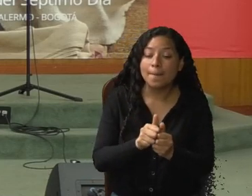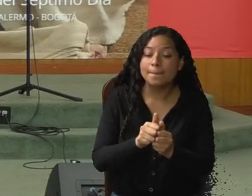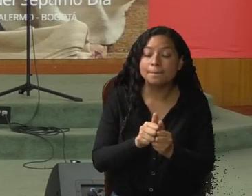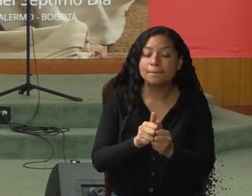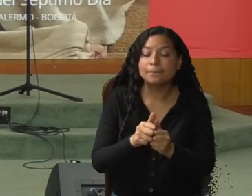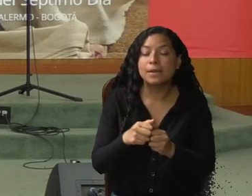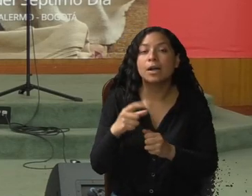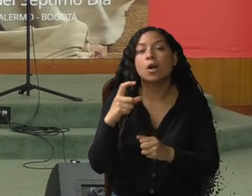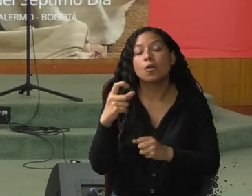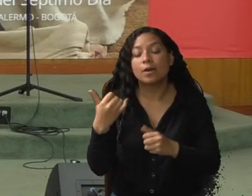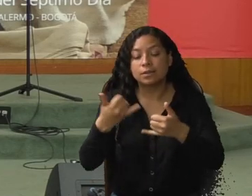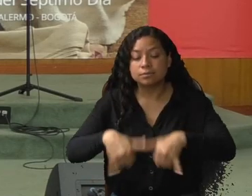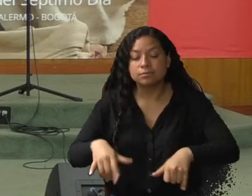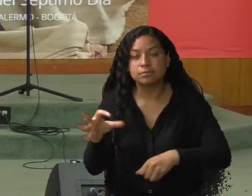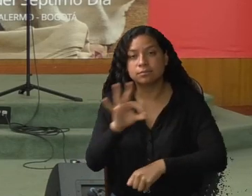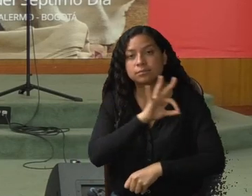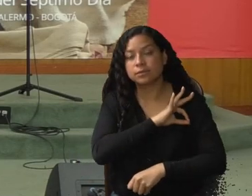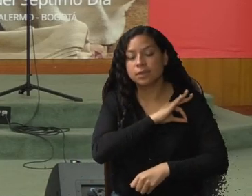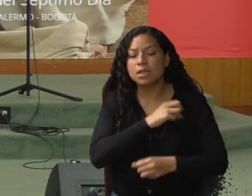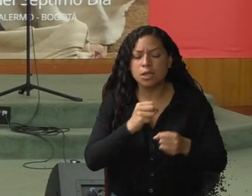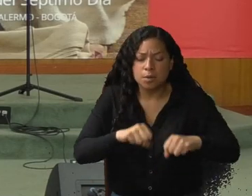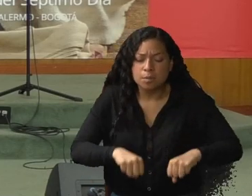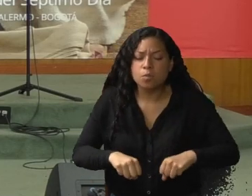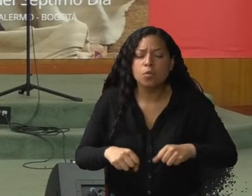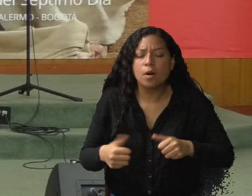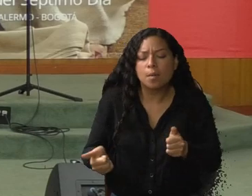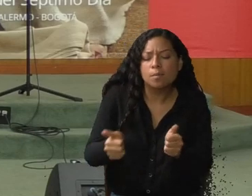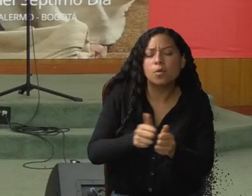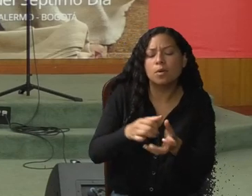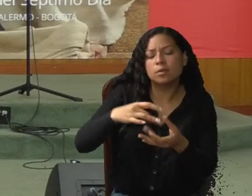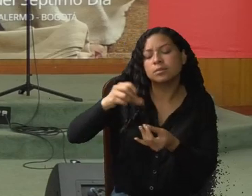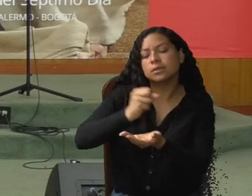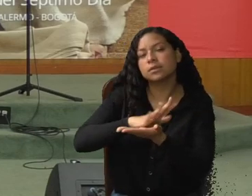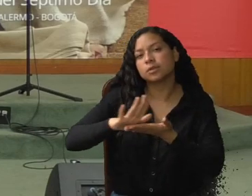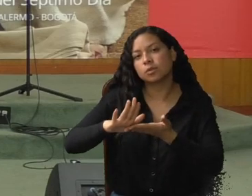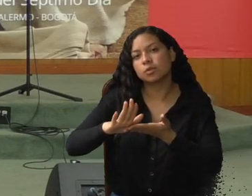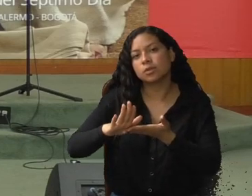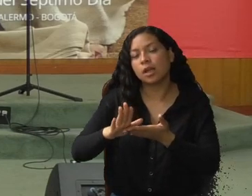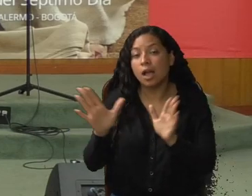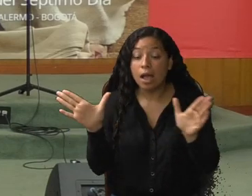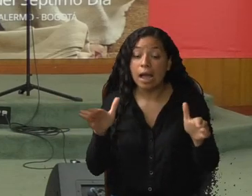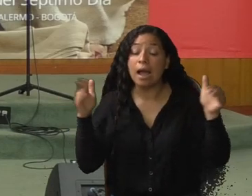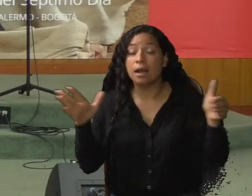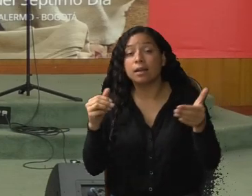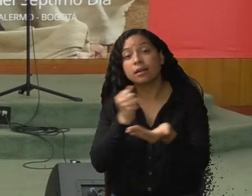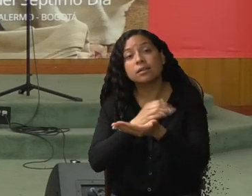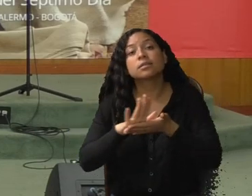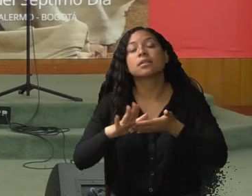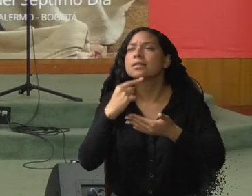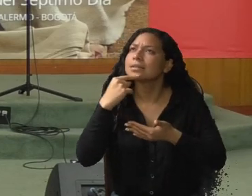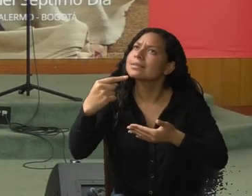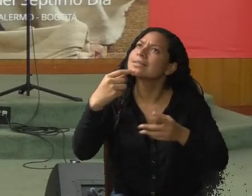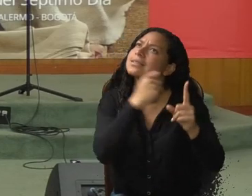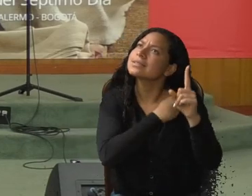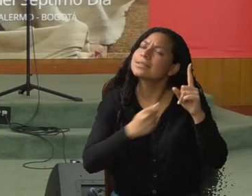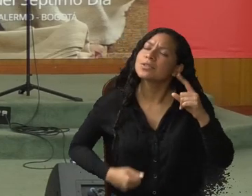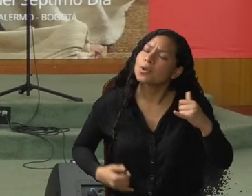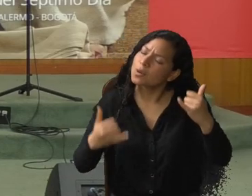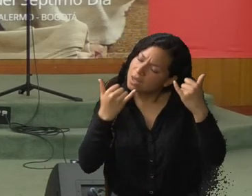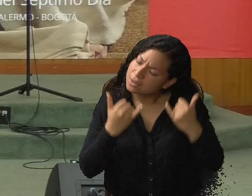Santo Espíritu, con tus santos ángeles, y decir: Señor, aquí está tu siervo,